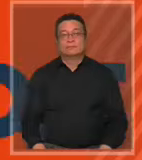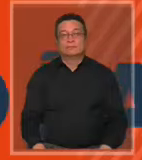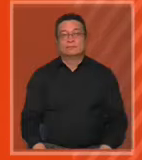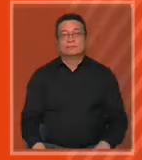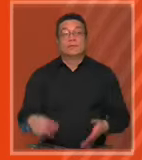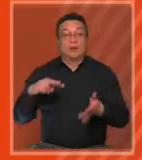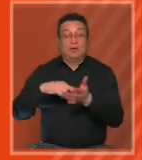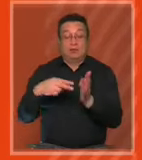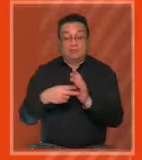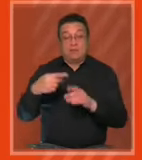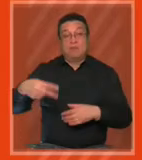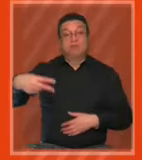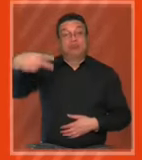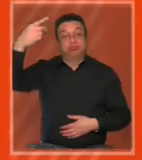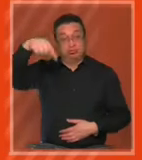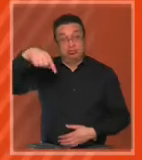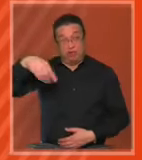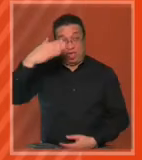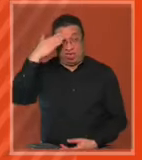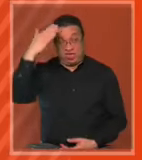La polémica del día.